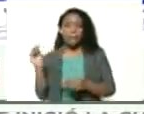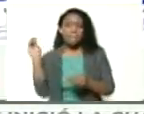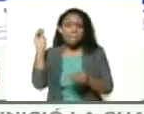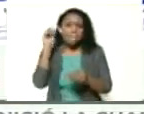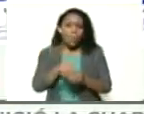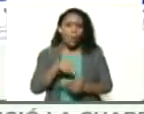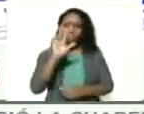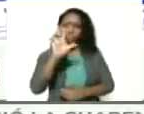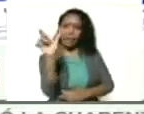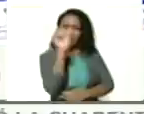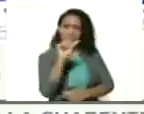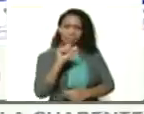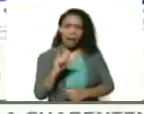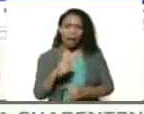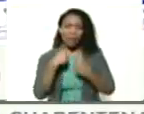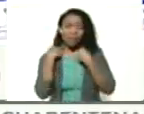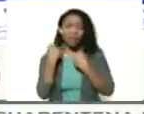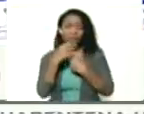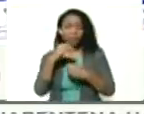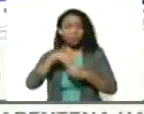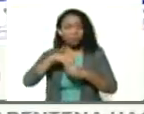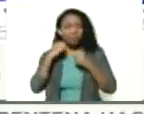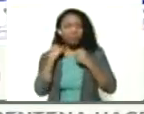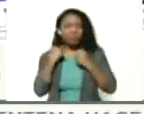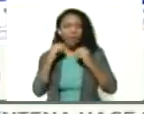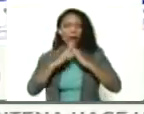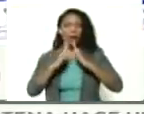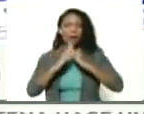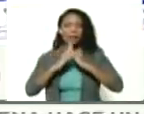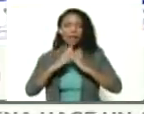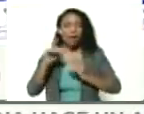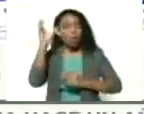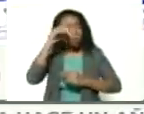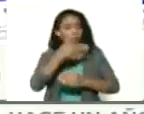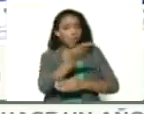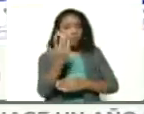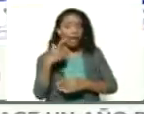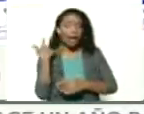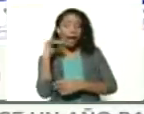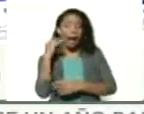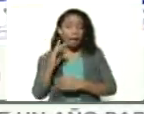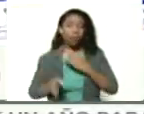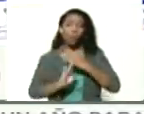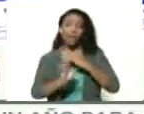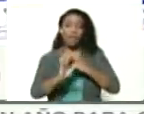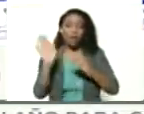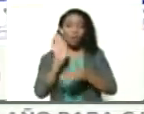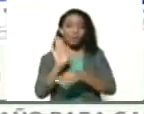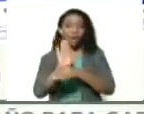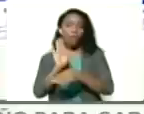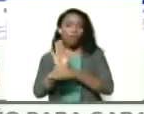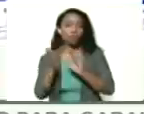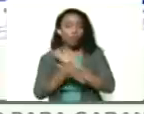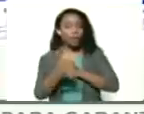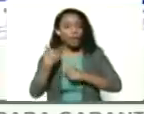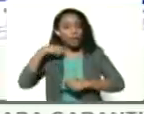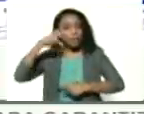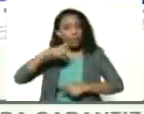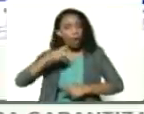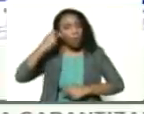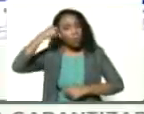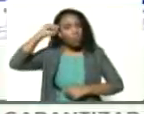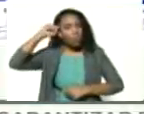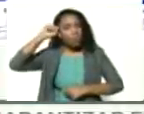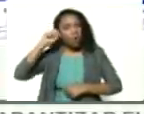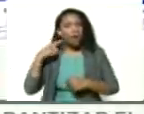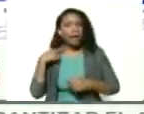3 semanas de cuarentena radical, para que ustedes tengan conciencia de lo que hay que cuidarse. Es necesario recordar que que los